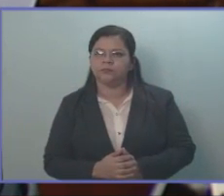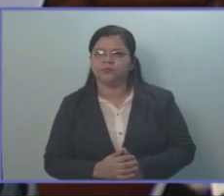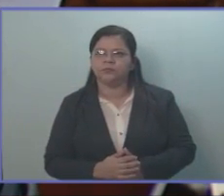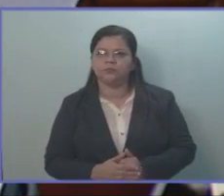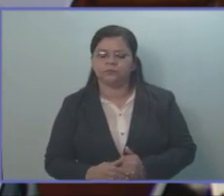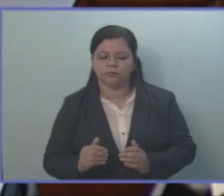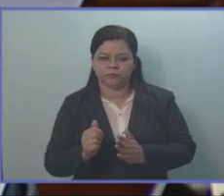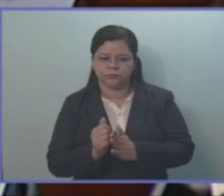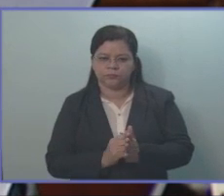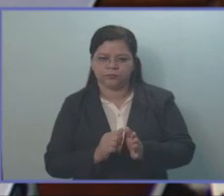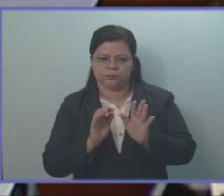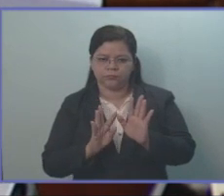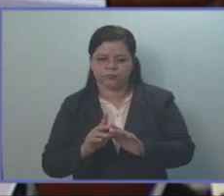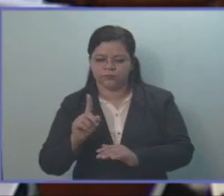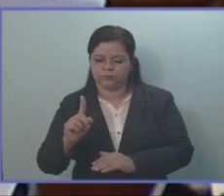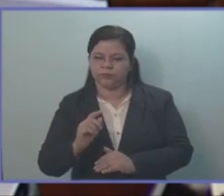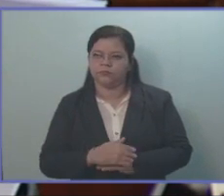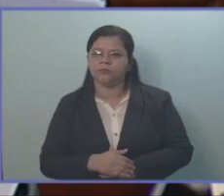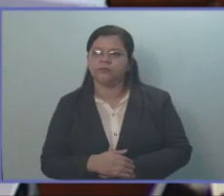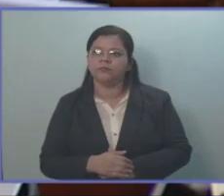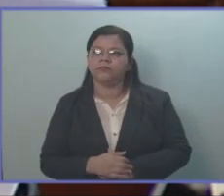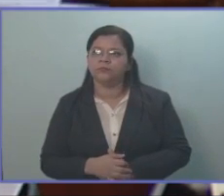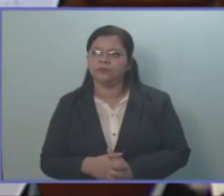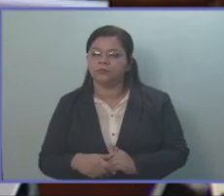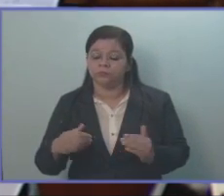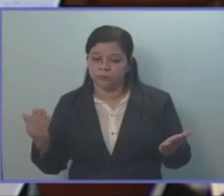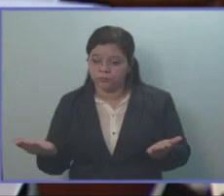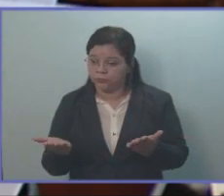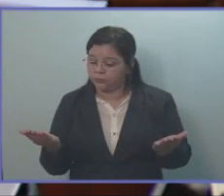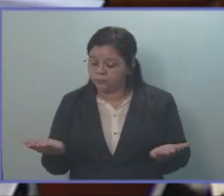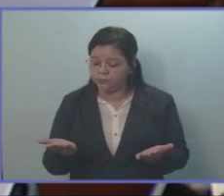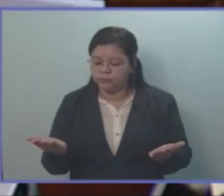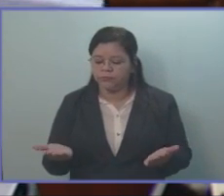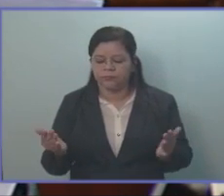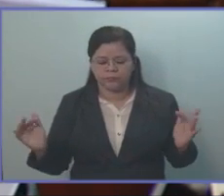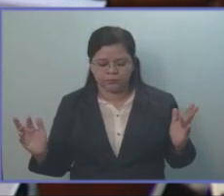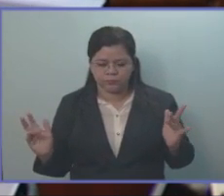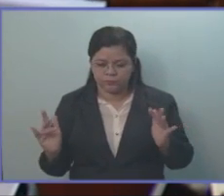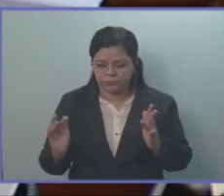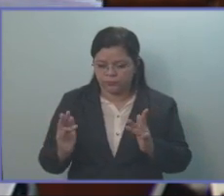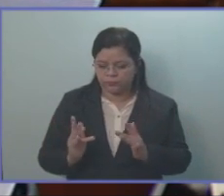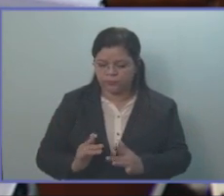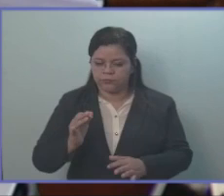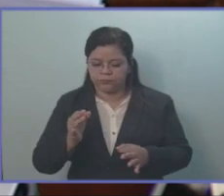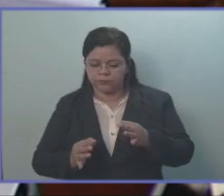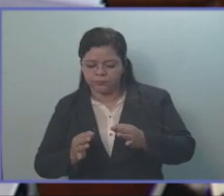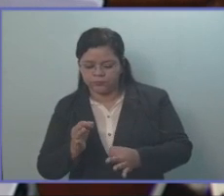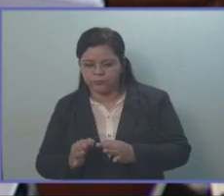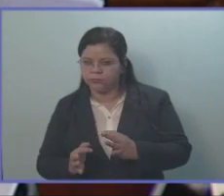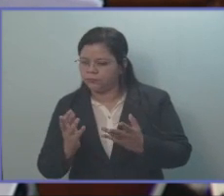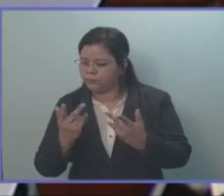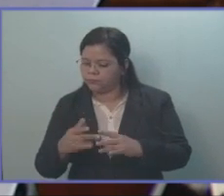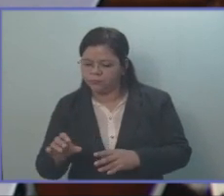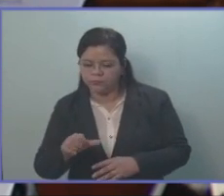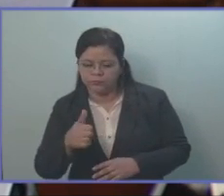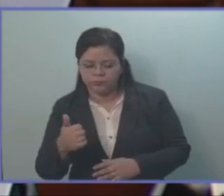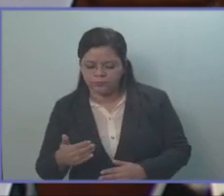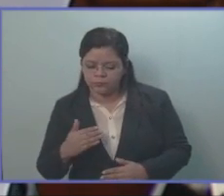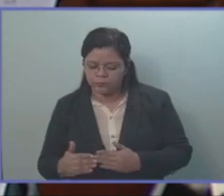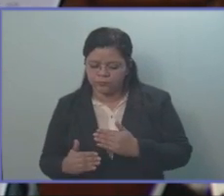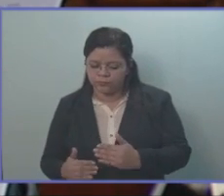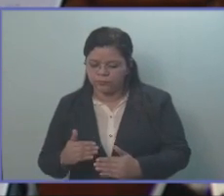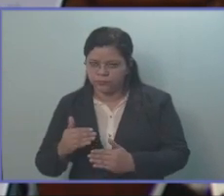Artículo 91-A. La realización de audiencias judiciales y cualquier otro acto